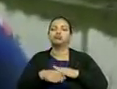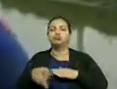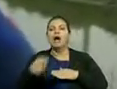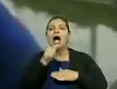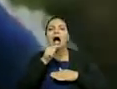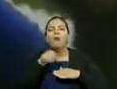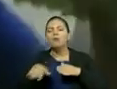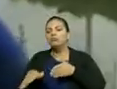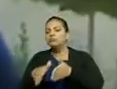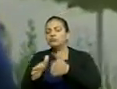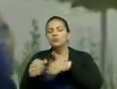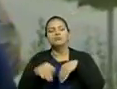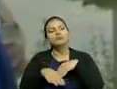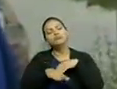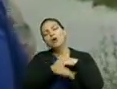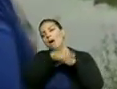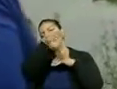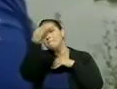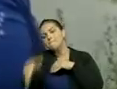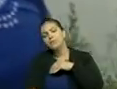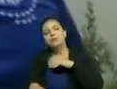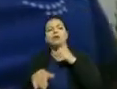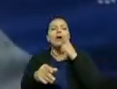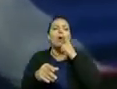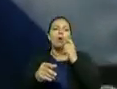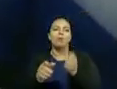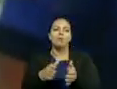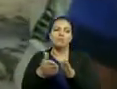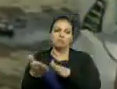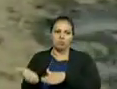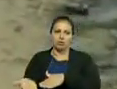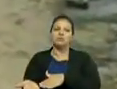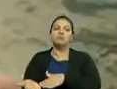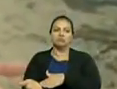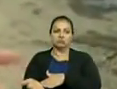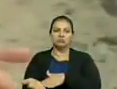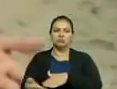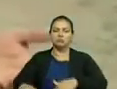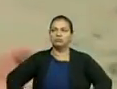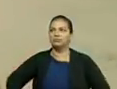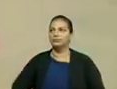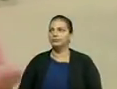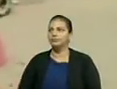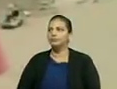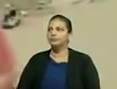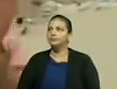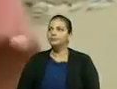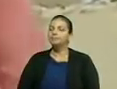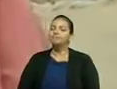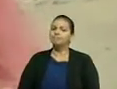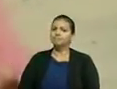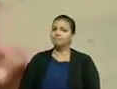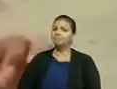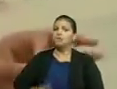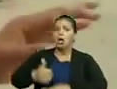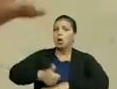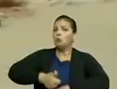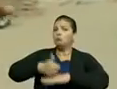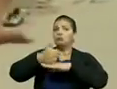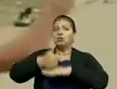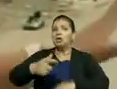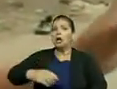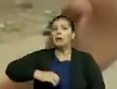Se cayó también en la zanja. Bueno, son hechos que no se han reportado. De pronto vamos a conocer, vamos a pensar de que las autoridades no han tenido conocimiento de